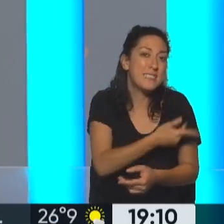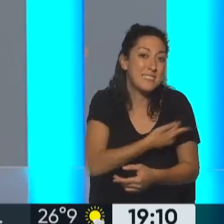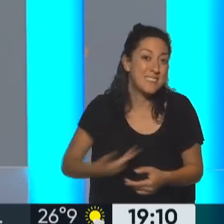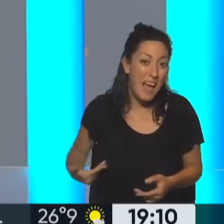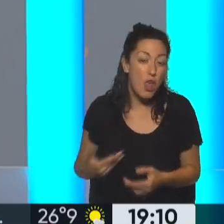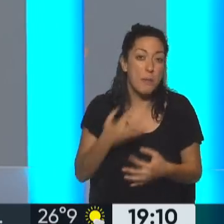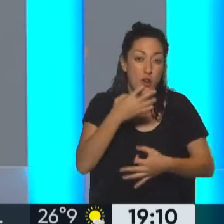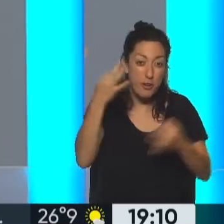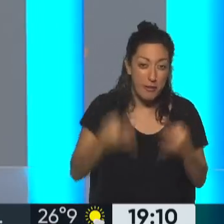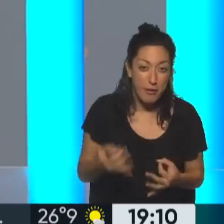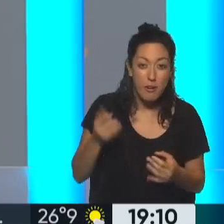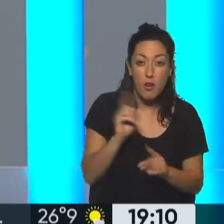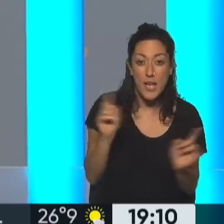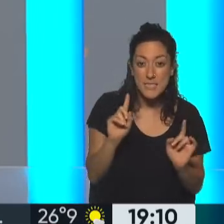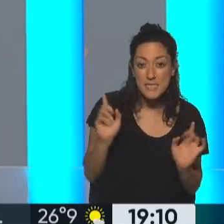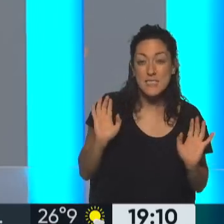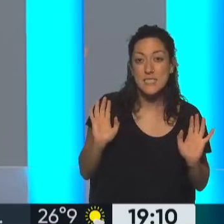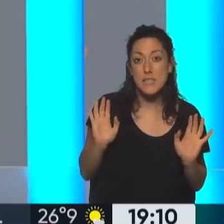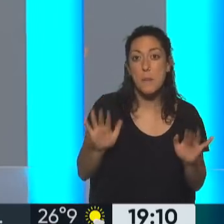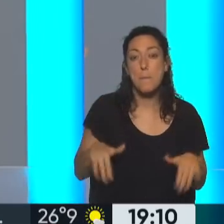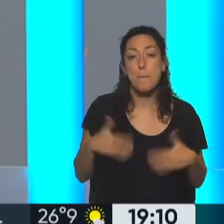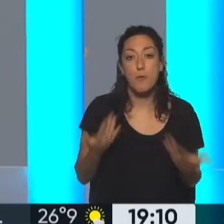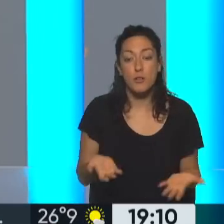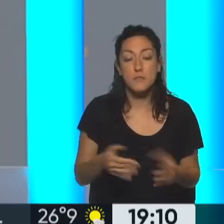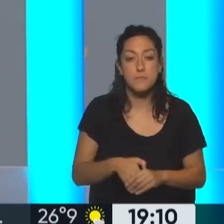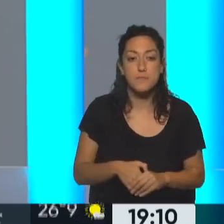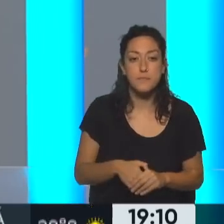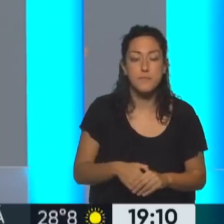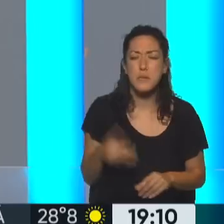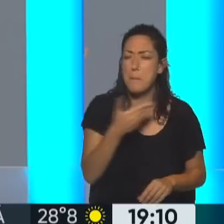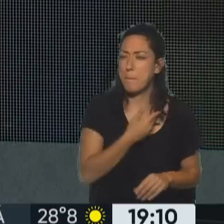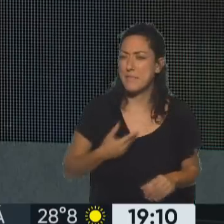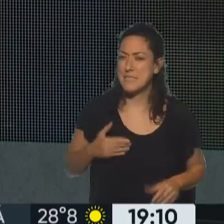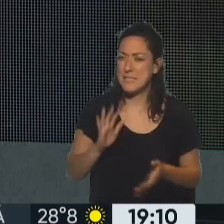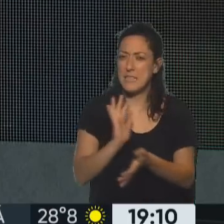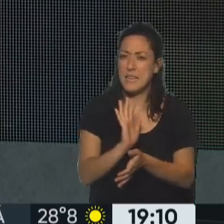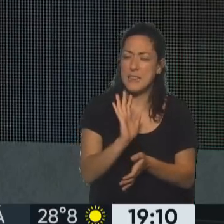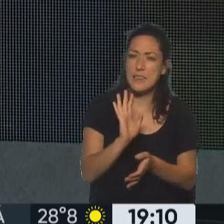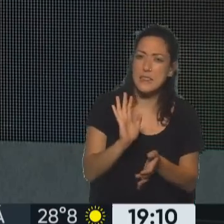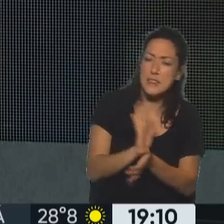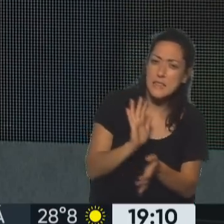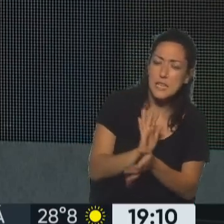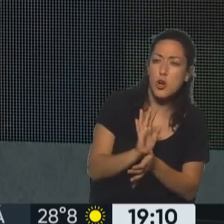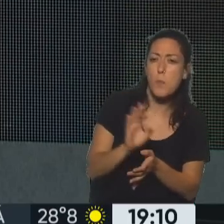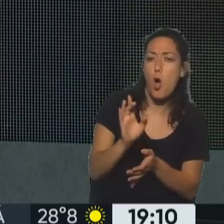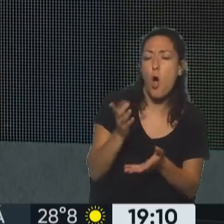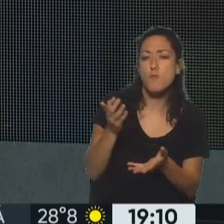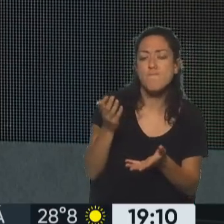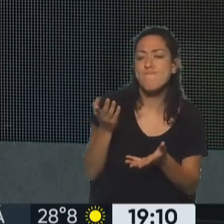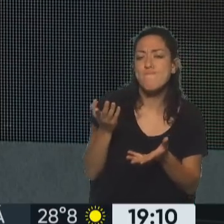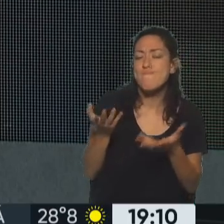la verdad no lo es, pero sí es una terminal de ellos. Digo, si Entonces, te arrincona al presidente y al gobierno, ¿qué le queda hoy al ciudadano